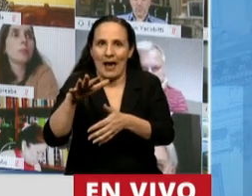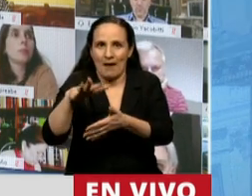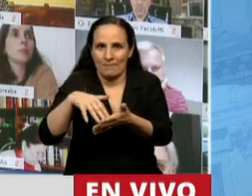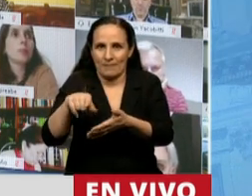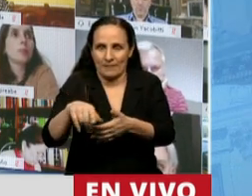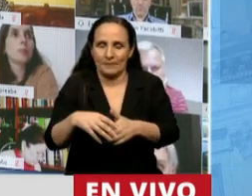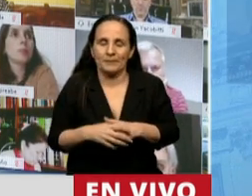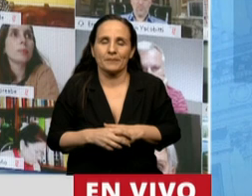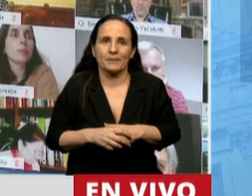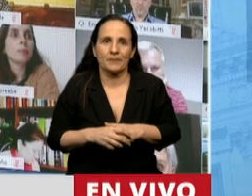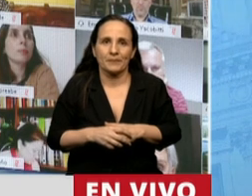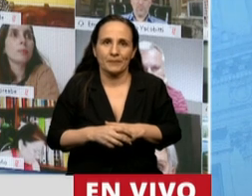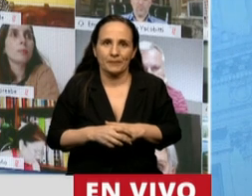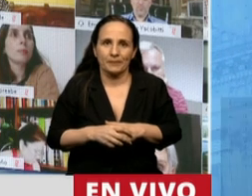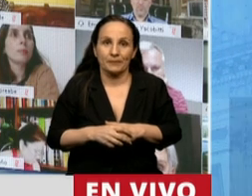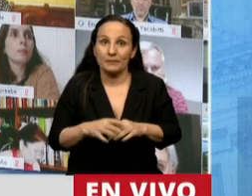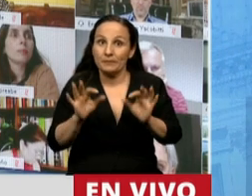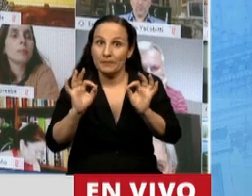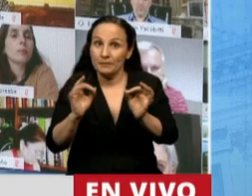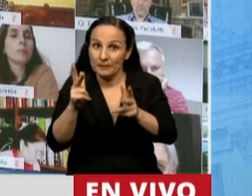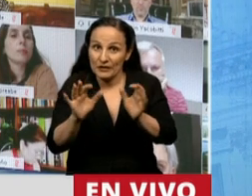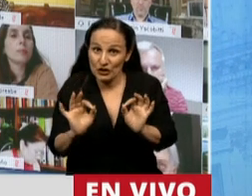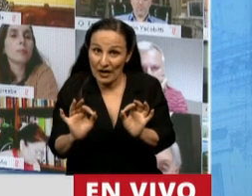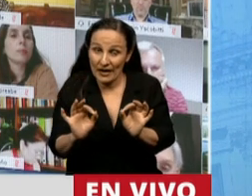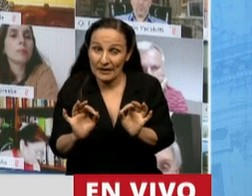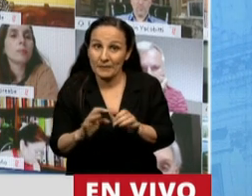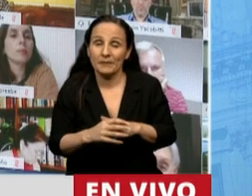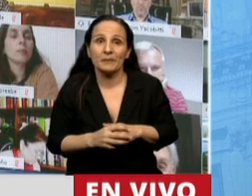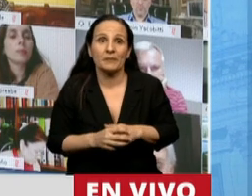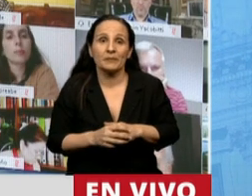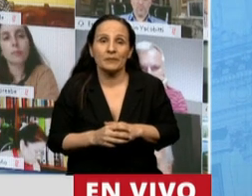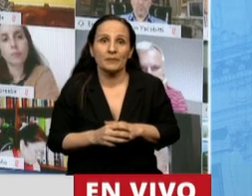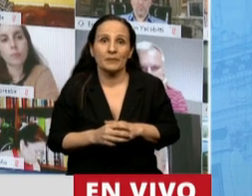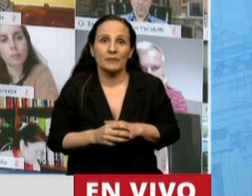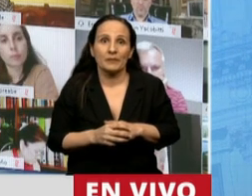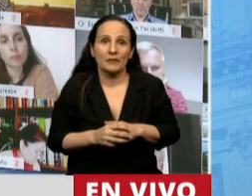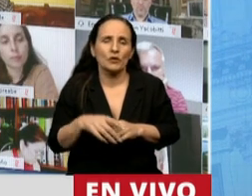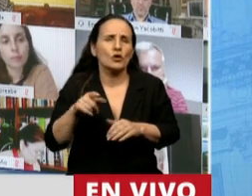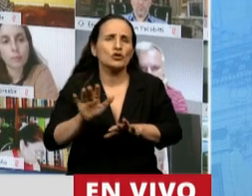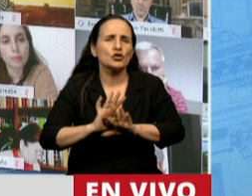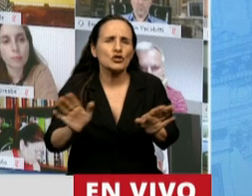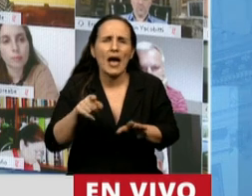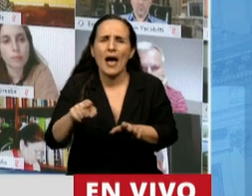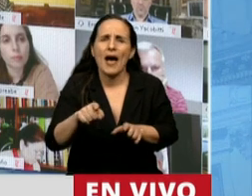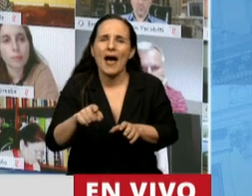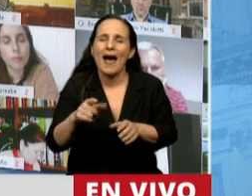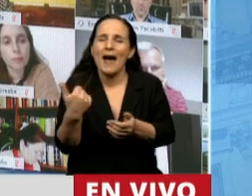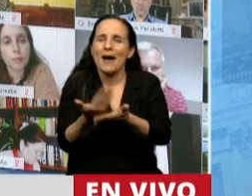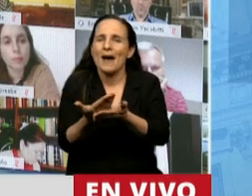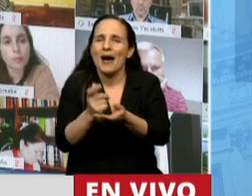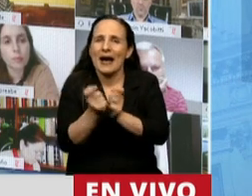versión taquigráfica dicho esto este esos serían los cambios que